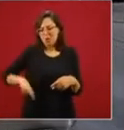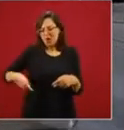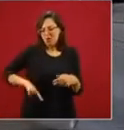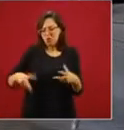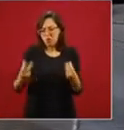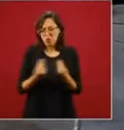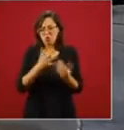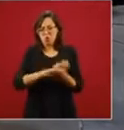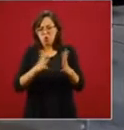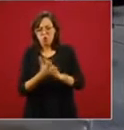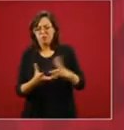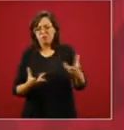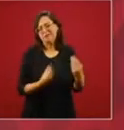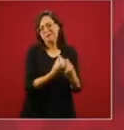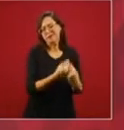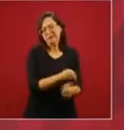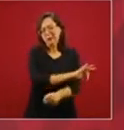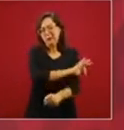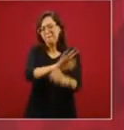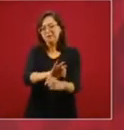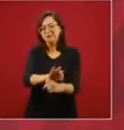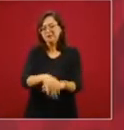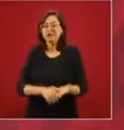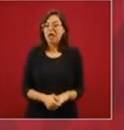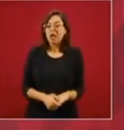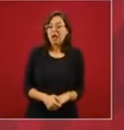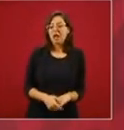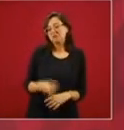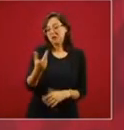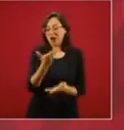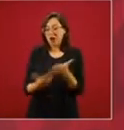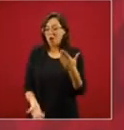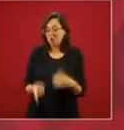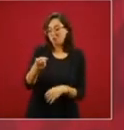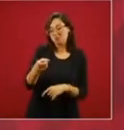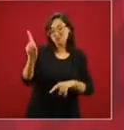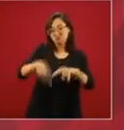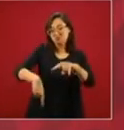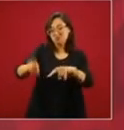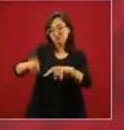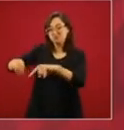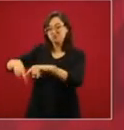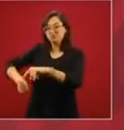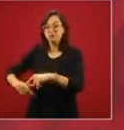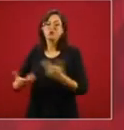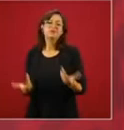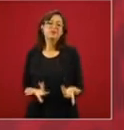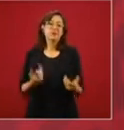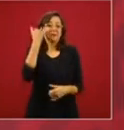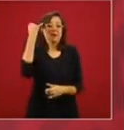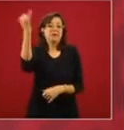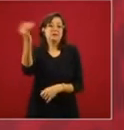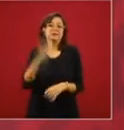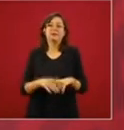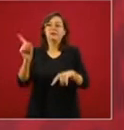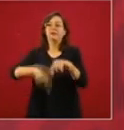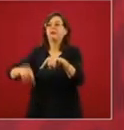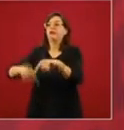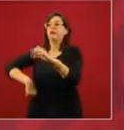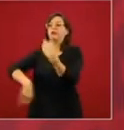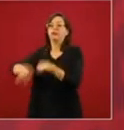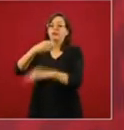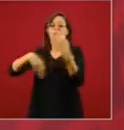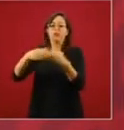ya vamos a llegar nosotros y tú eres conservador, no, pues nos quedaríamos sin nadie